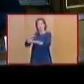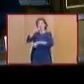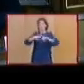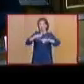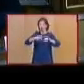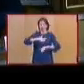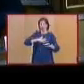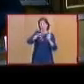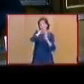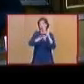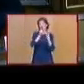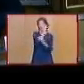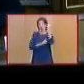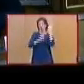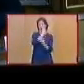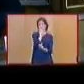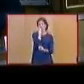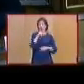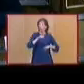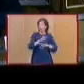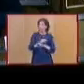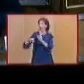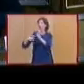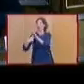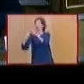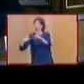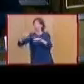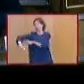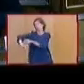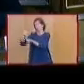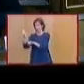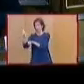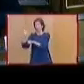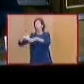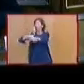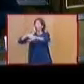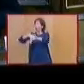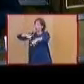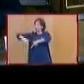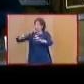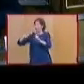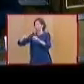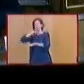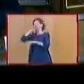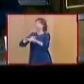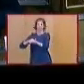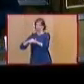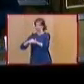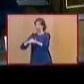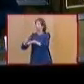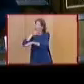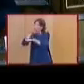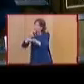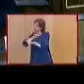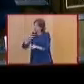económico y fiscal, ley aprobada en este Congreso y que todos los gobiernos de la democracia han incumplido. Señor Rajoy, en esta